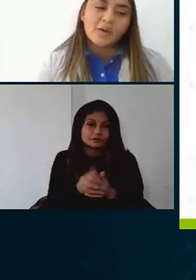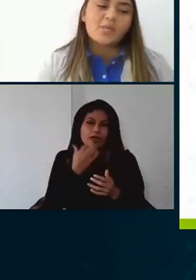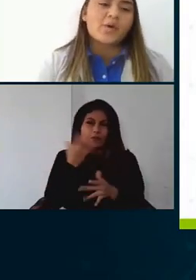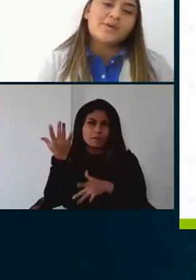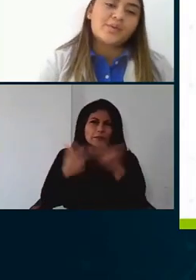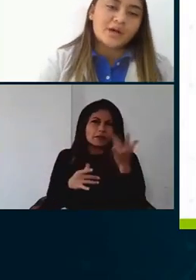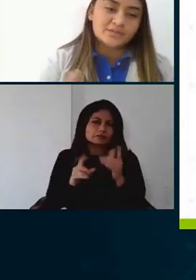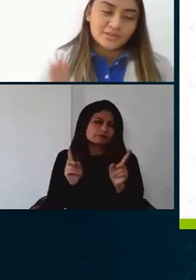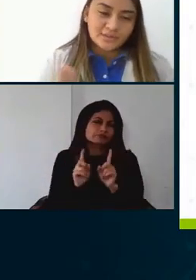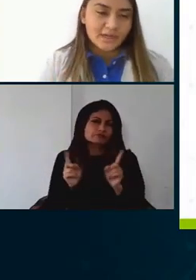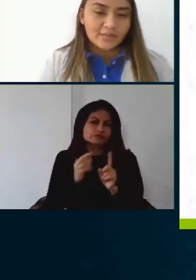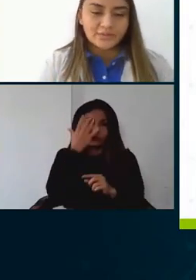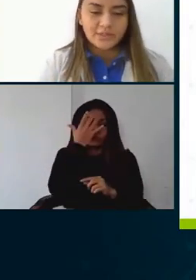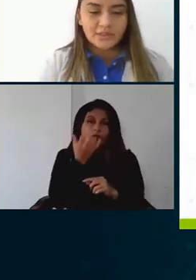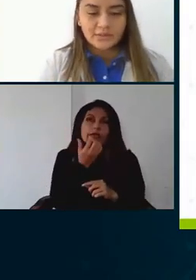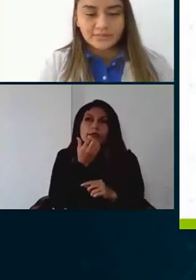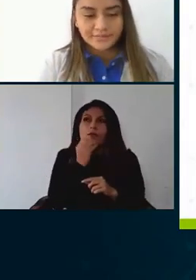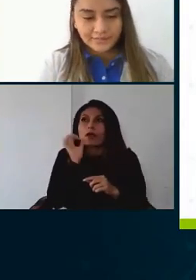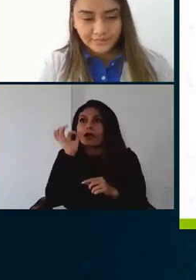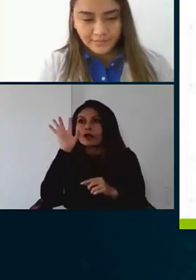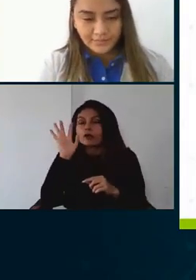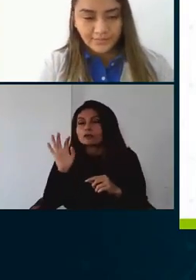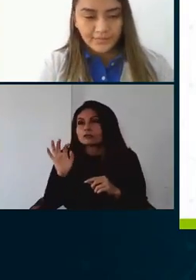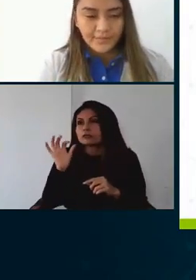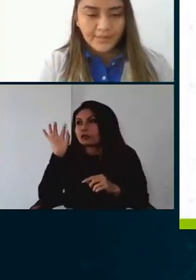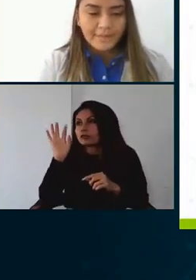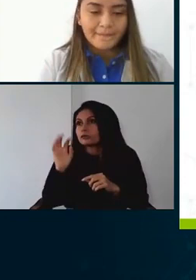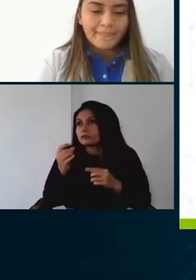eso sería como en un caso extremo, ¿cierto?